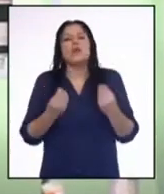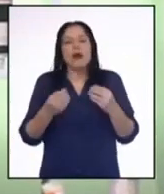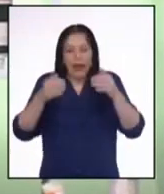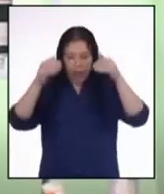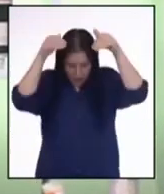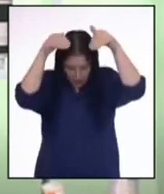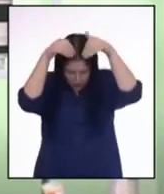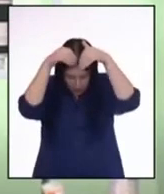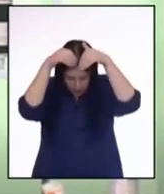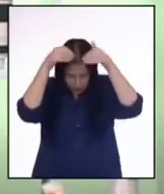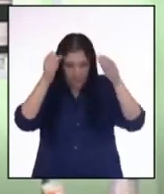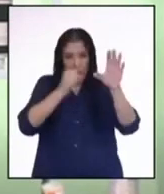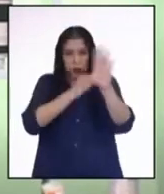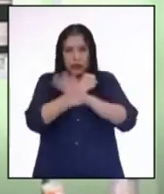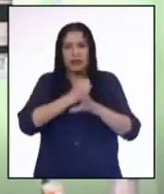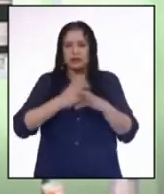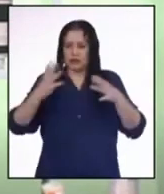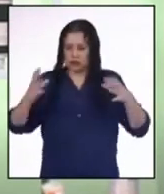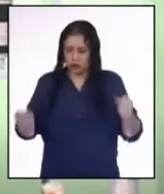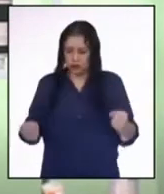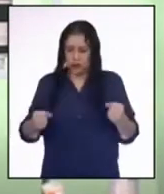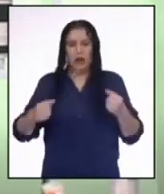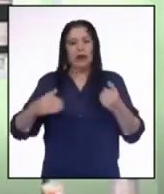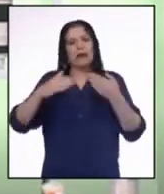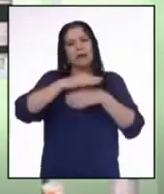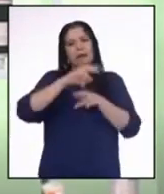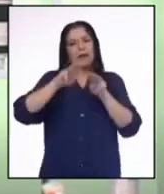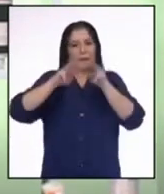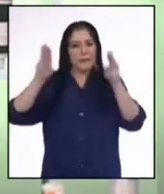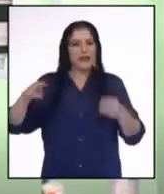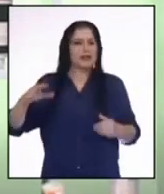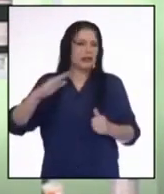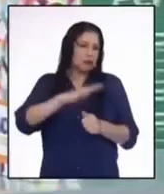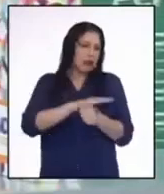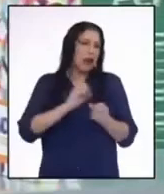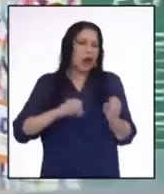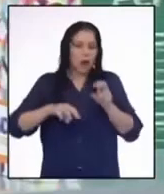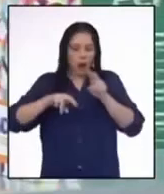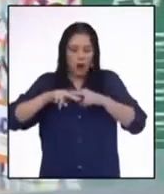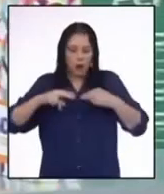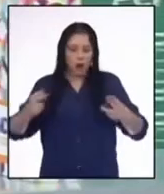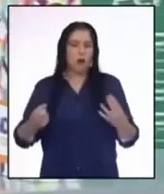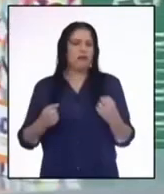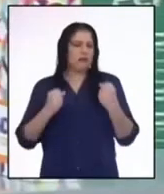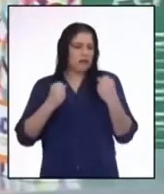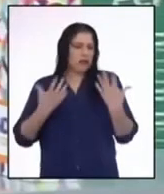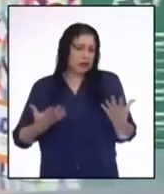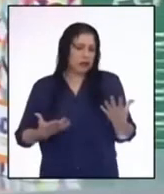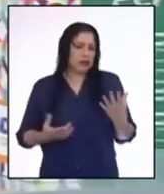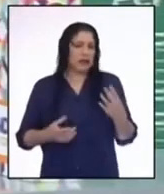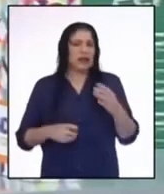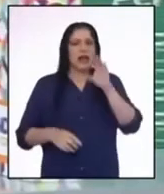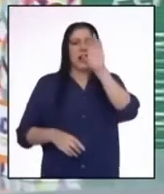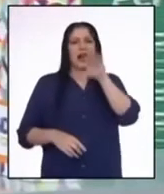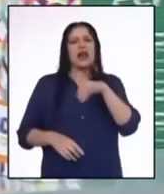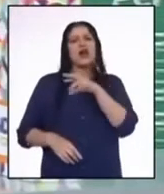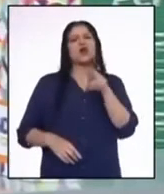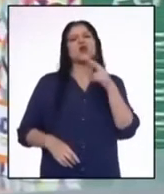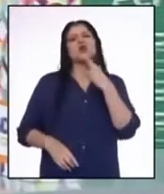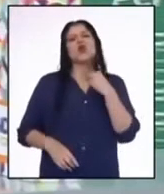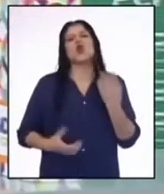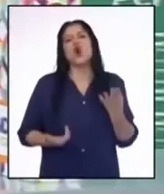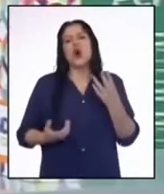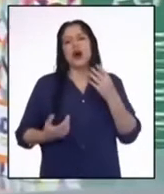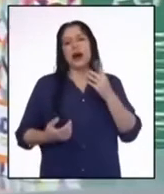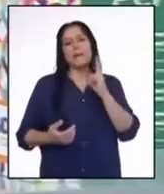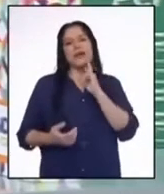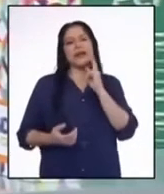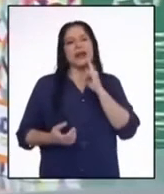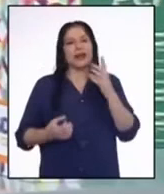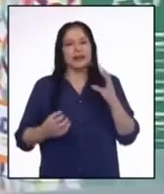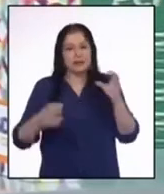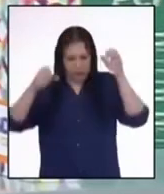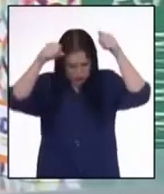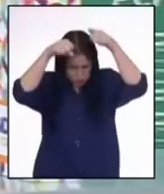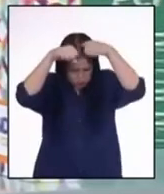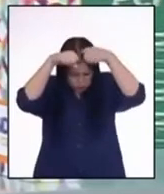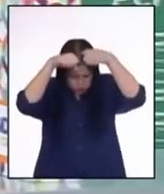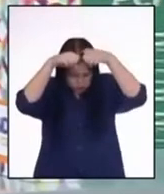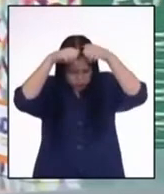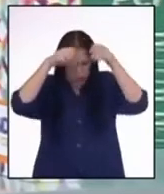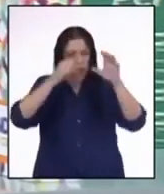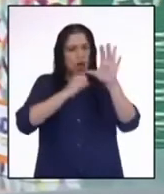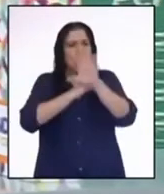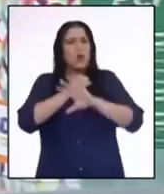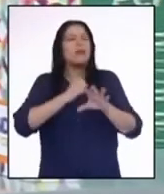agacharse, cubrirse y sujetarse debajo de una mesa o mueble resistente. La Cruz Roja Americana sostiene que la técnica agacharse, cubrirse y